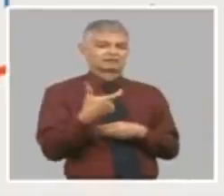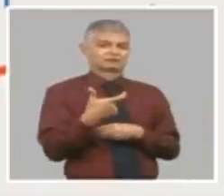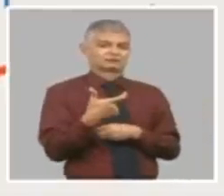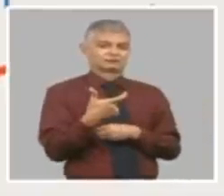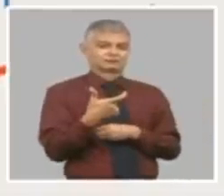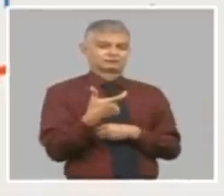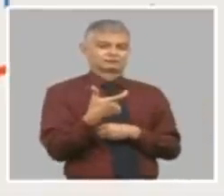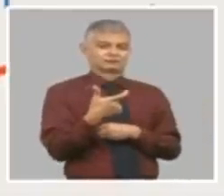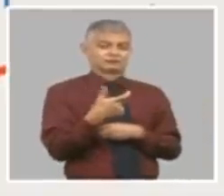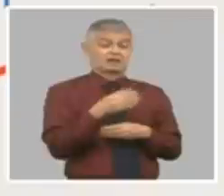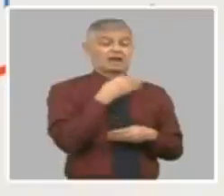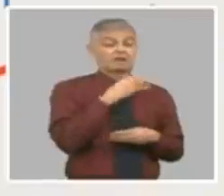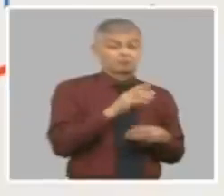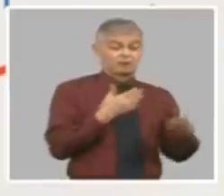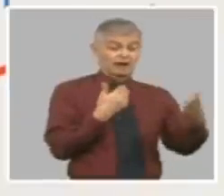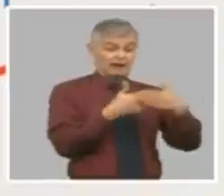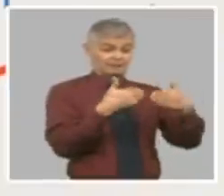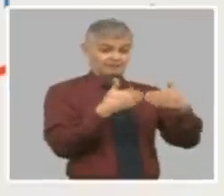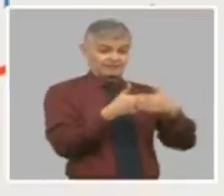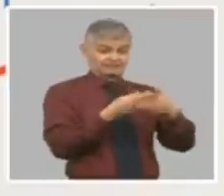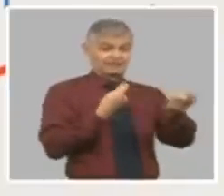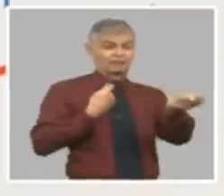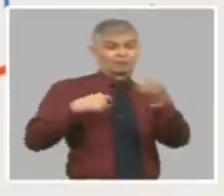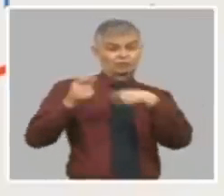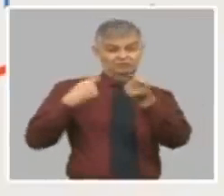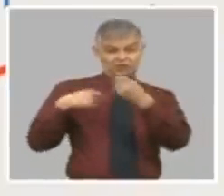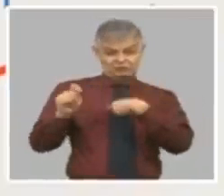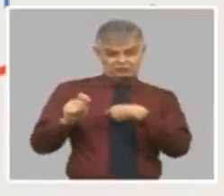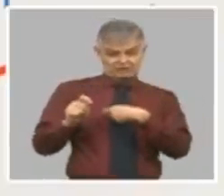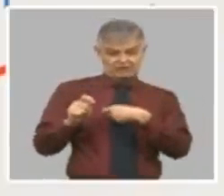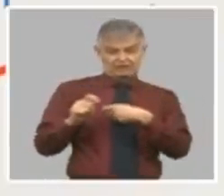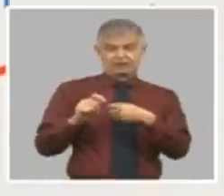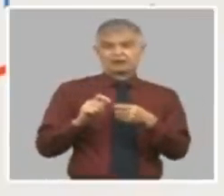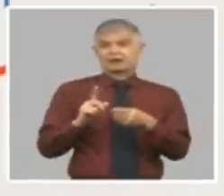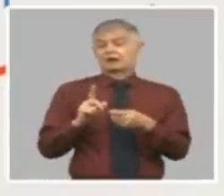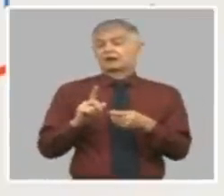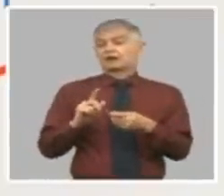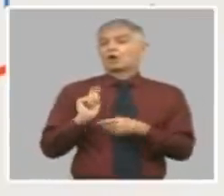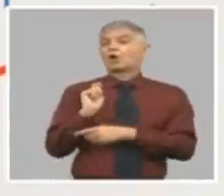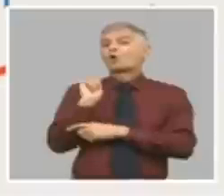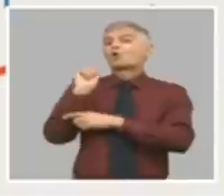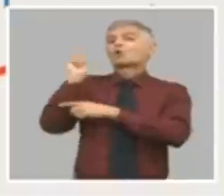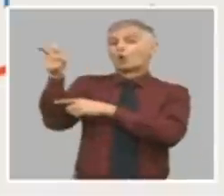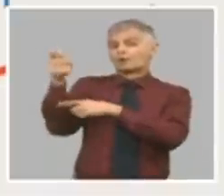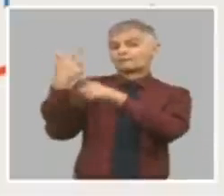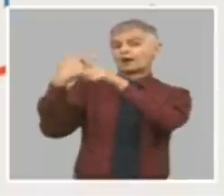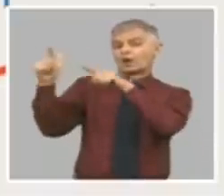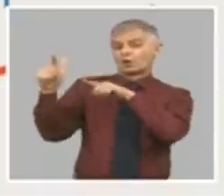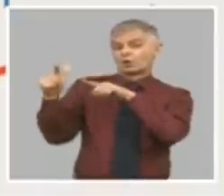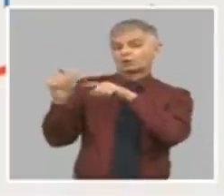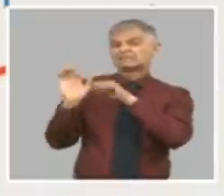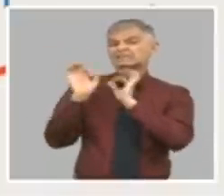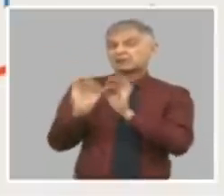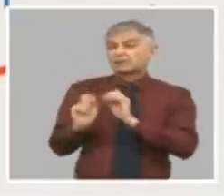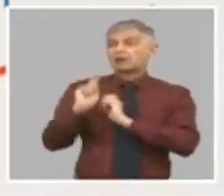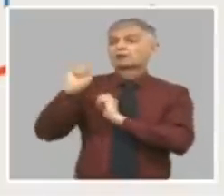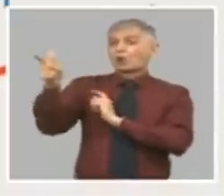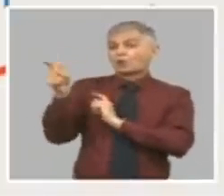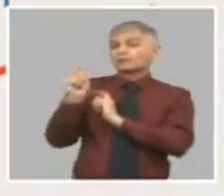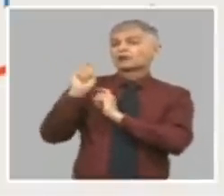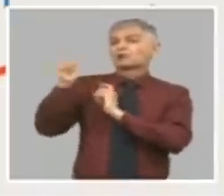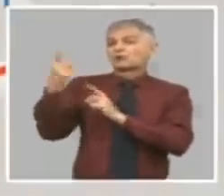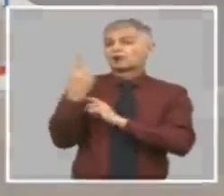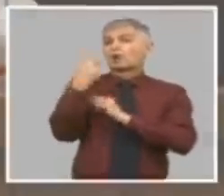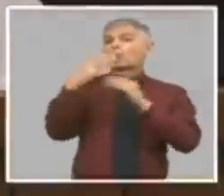Pero si esa empresa exportadora importa del lado de los gastos, cada vez que importe algo, si importa